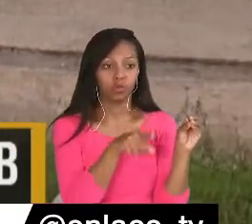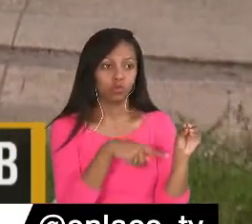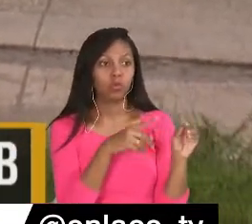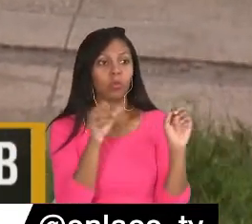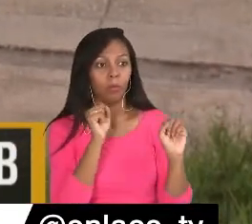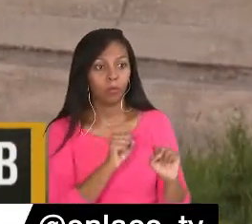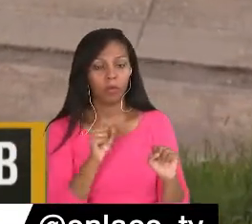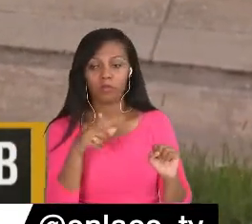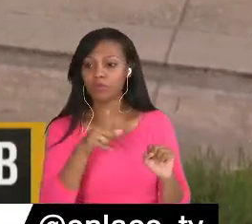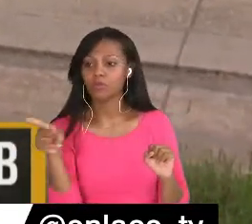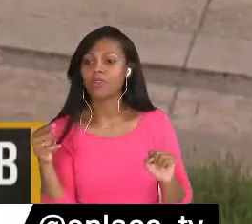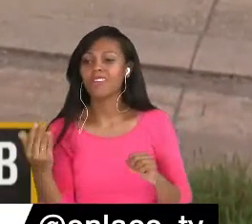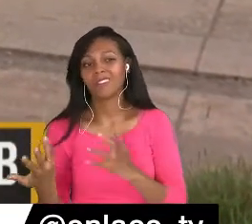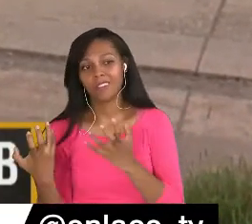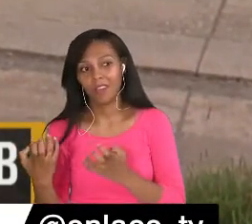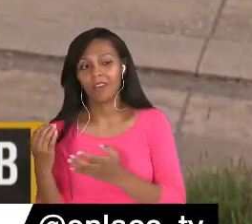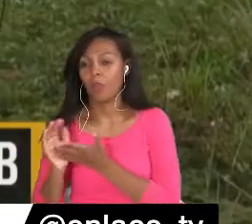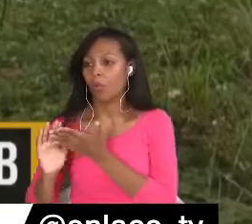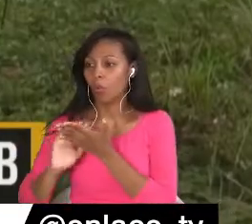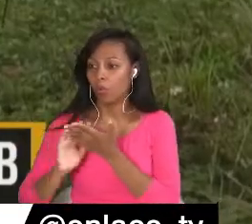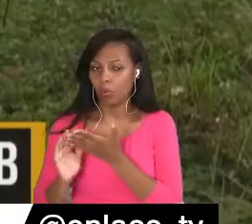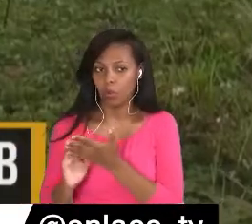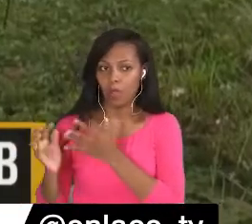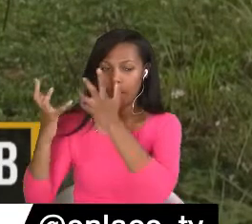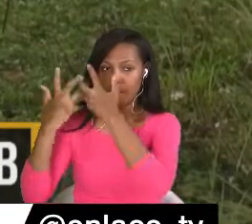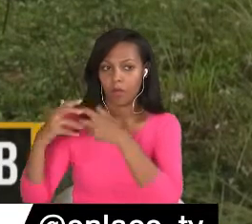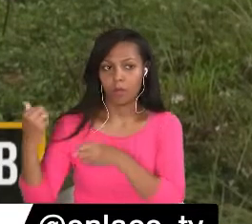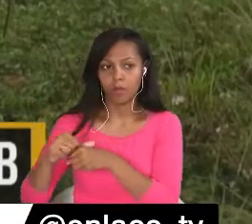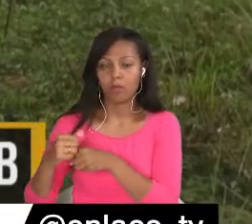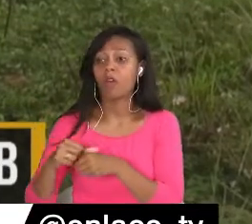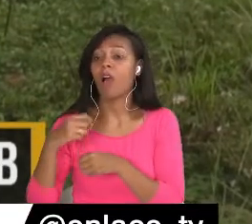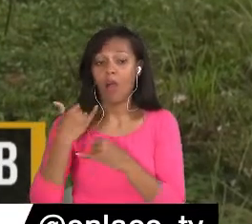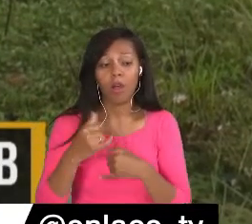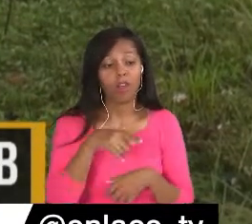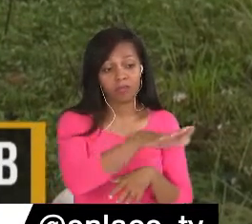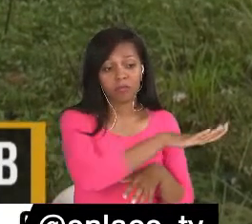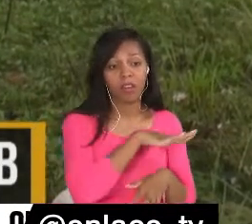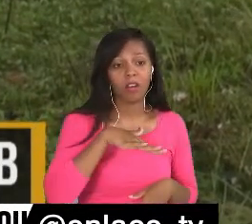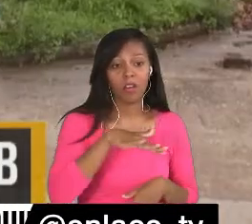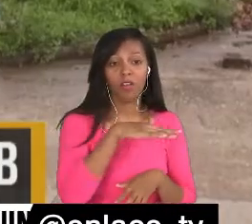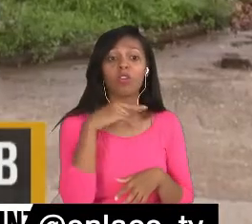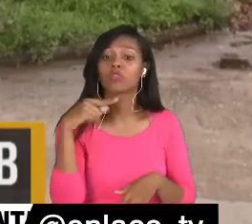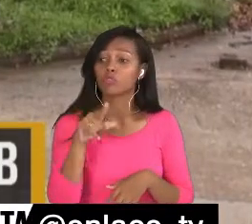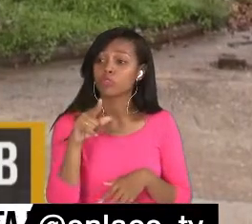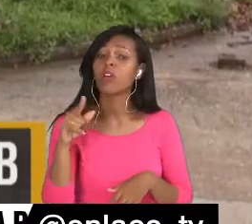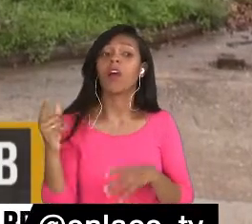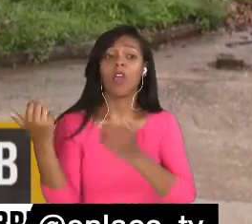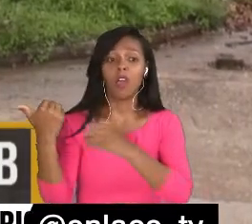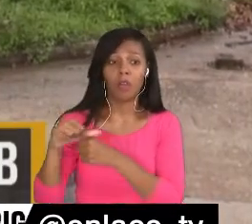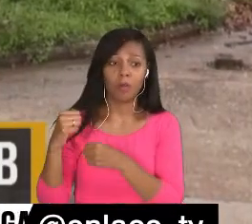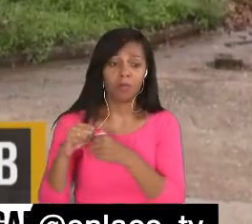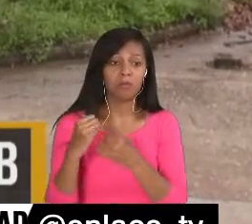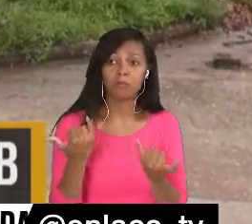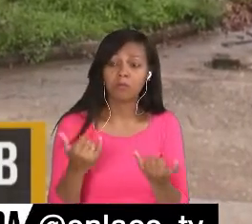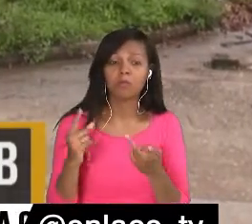para su modernización. Ahora Ecopetrol es propietario de este terreno y también de Termogalán Berlín.